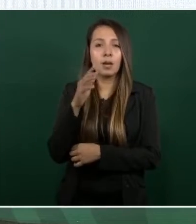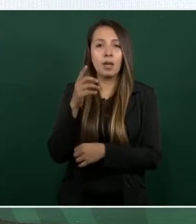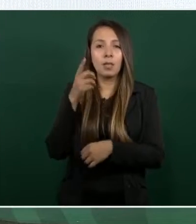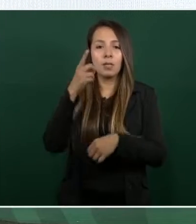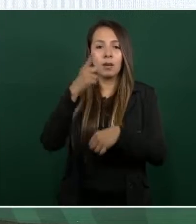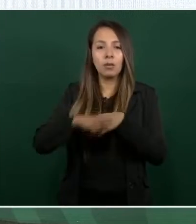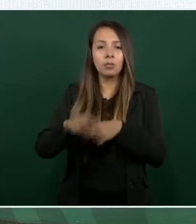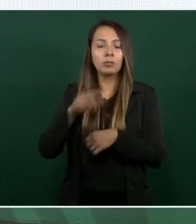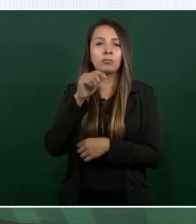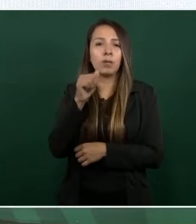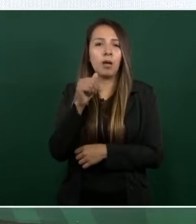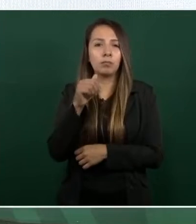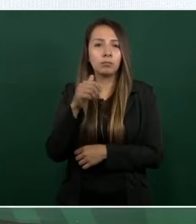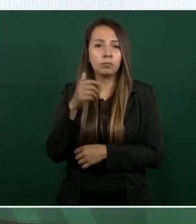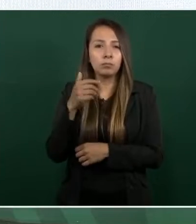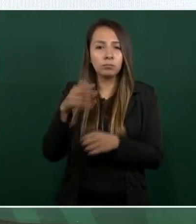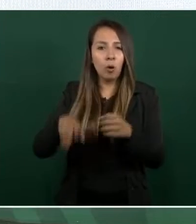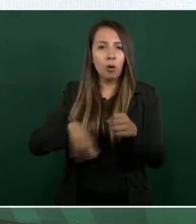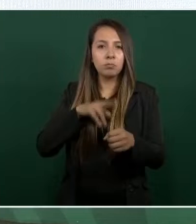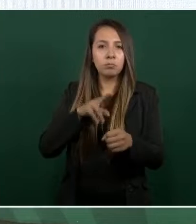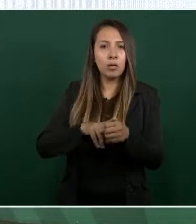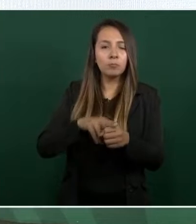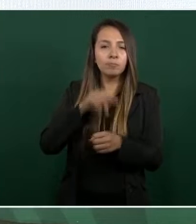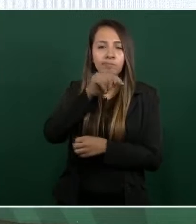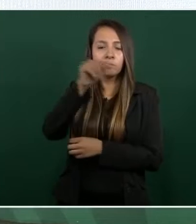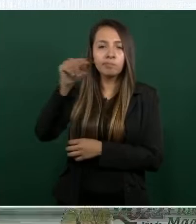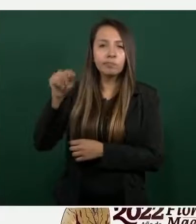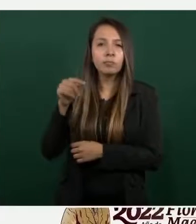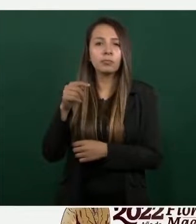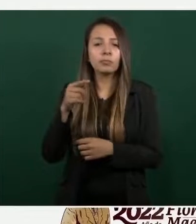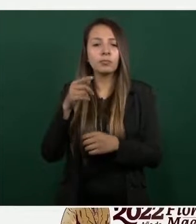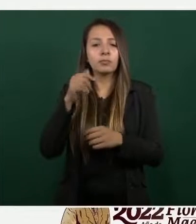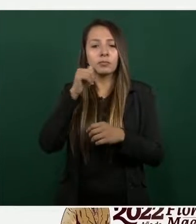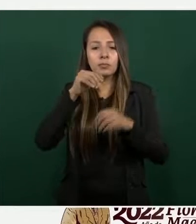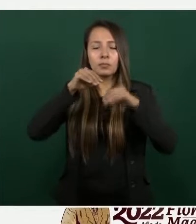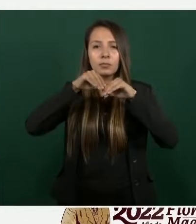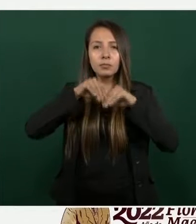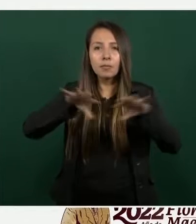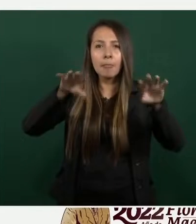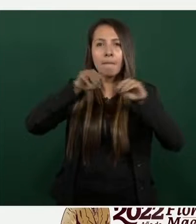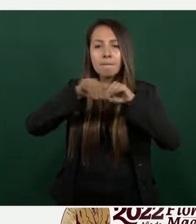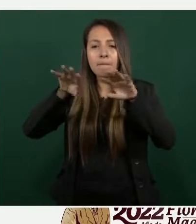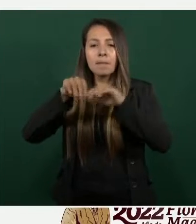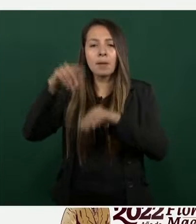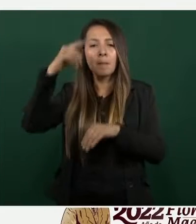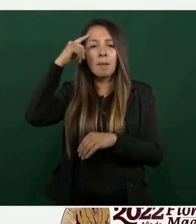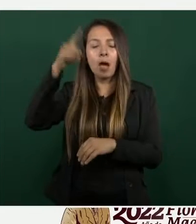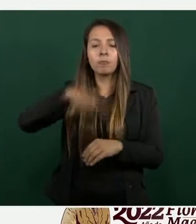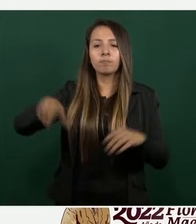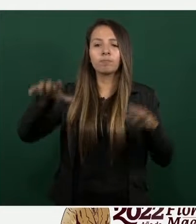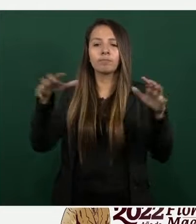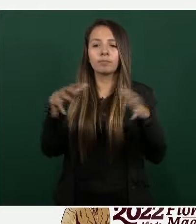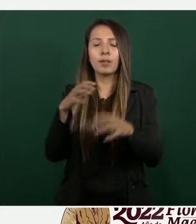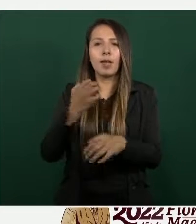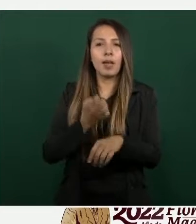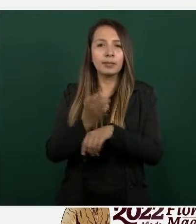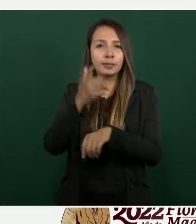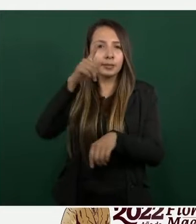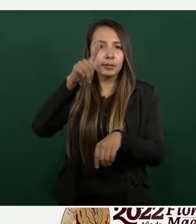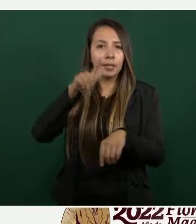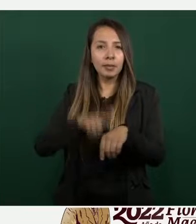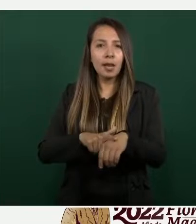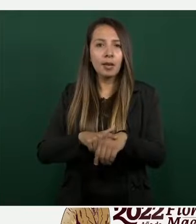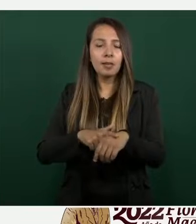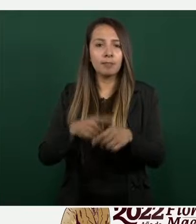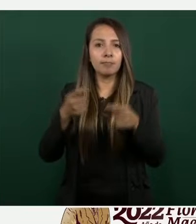común, seguimos haciendo un llamado a fortalecer la coordinación de las autoridades estatales, pero se ve claramente